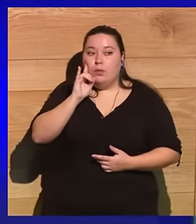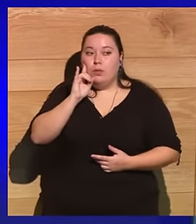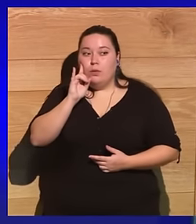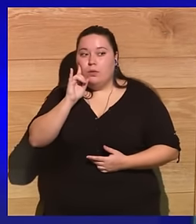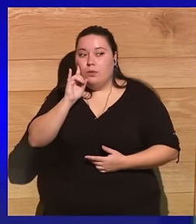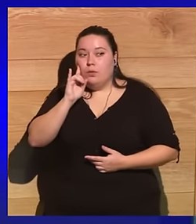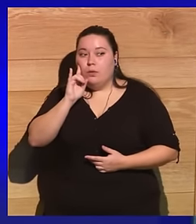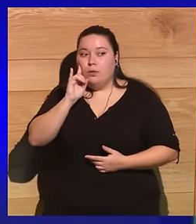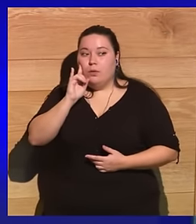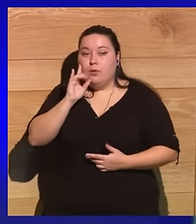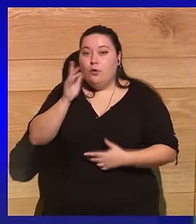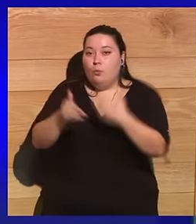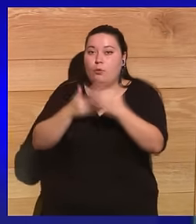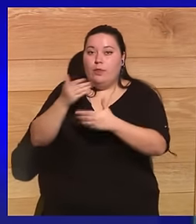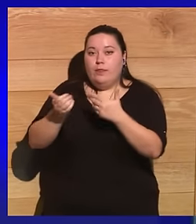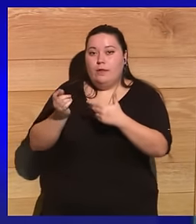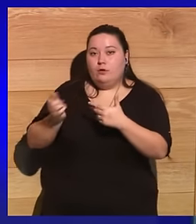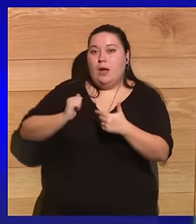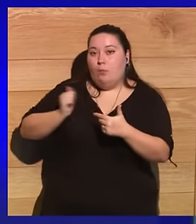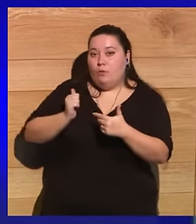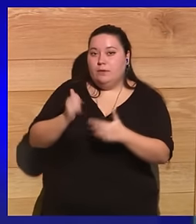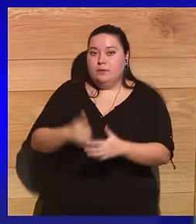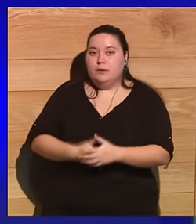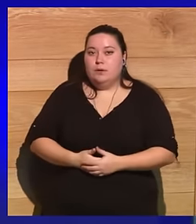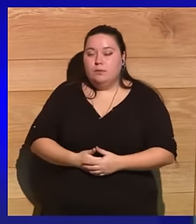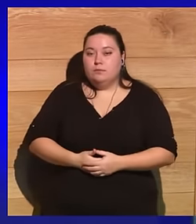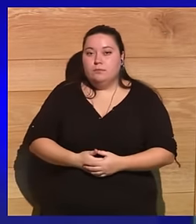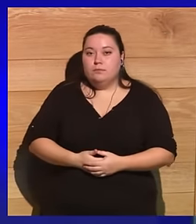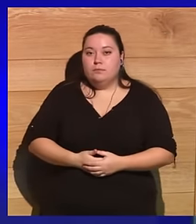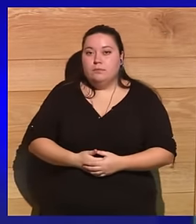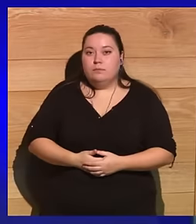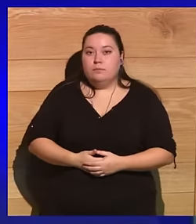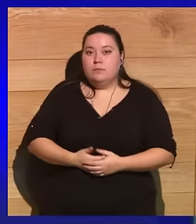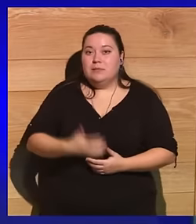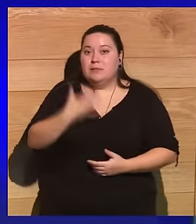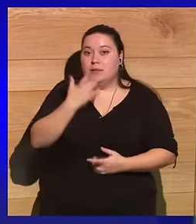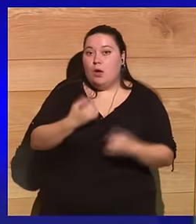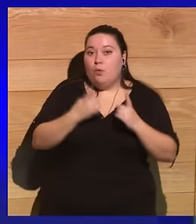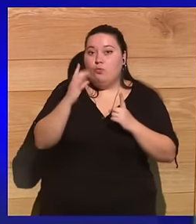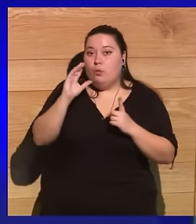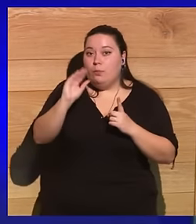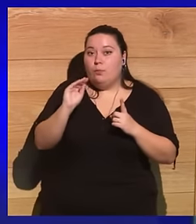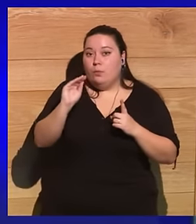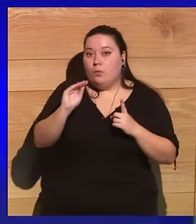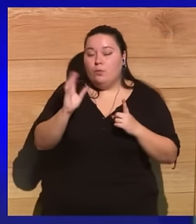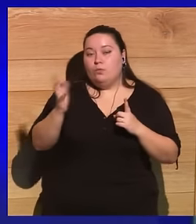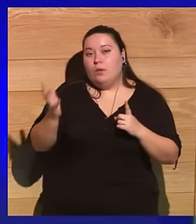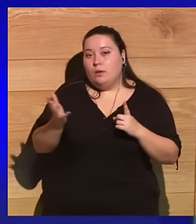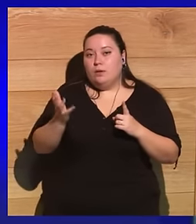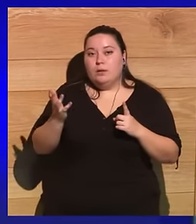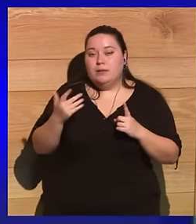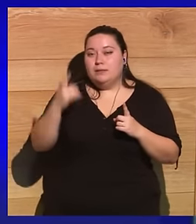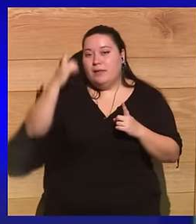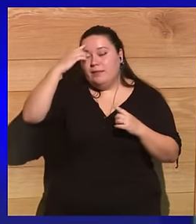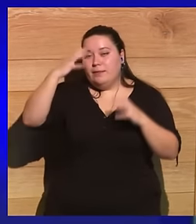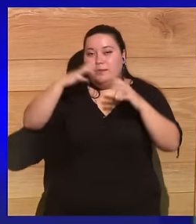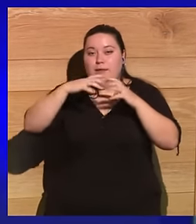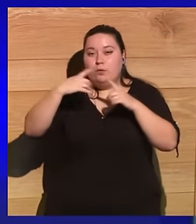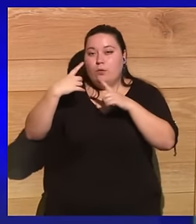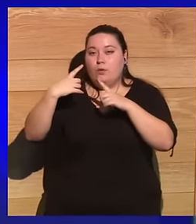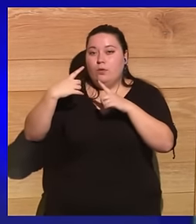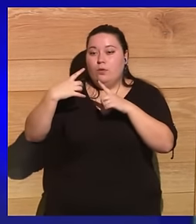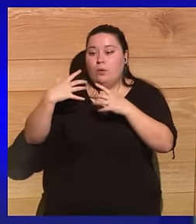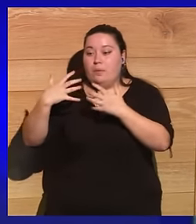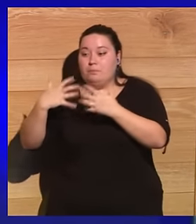de sus mismos procesos. Por lo tanto, sí, a ver, muy buena pregunta, pero es que el cerebro es muy diferente